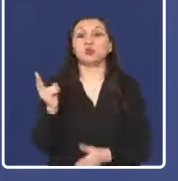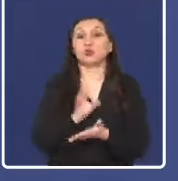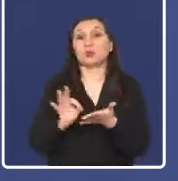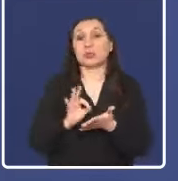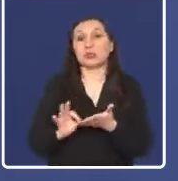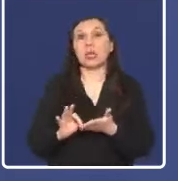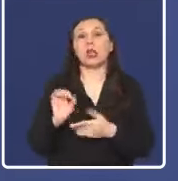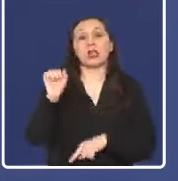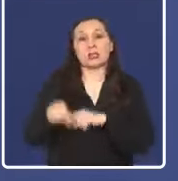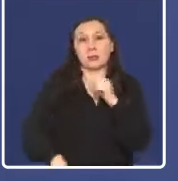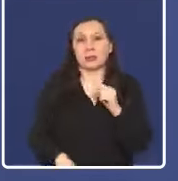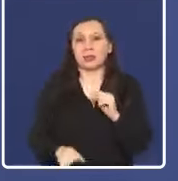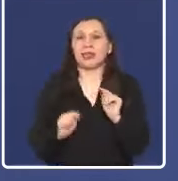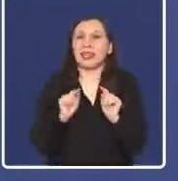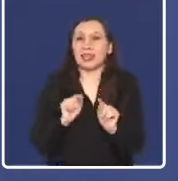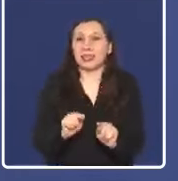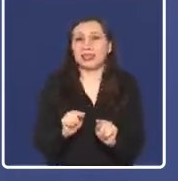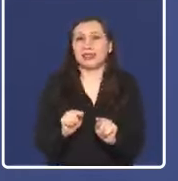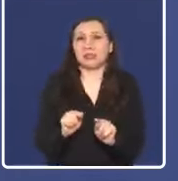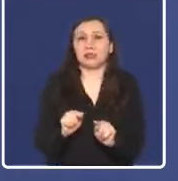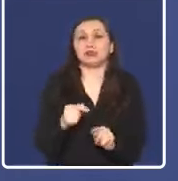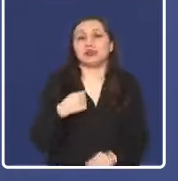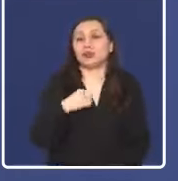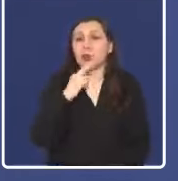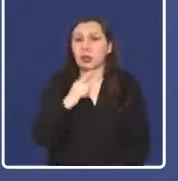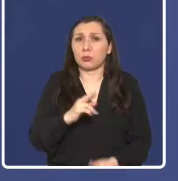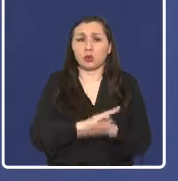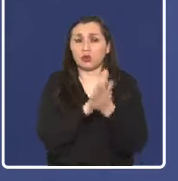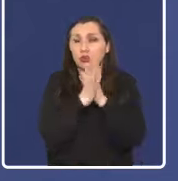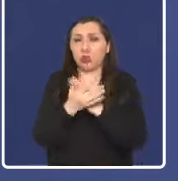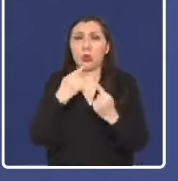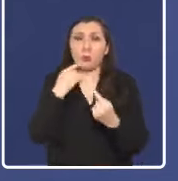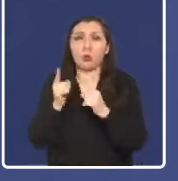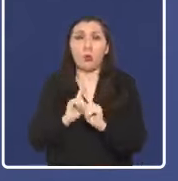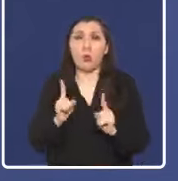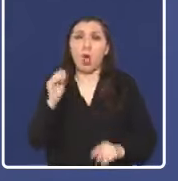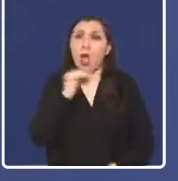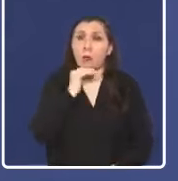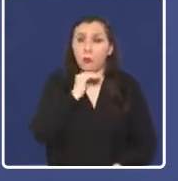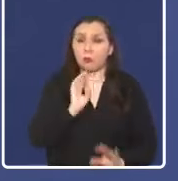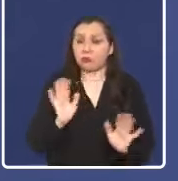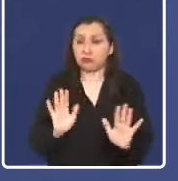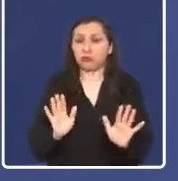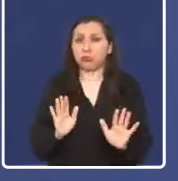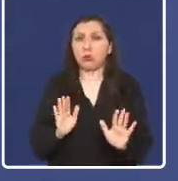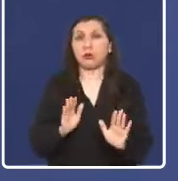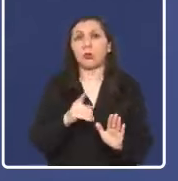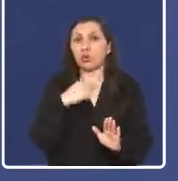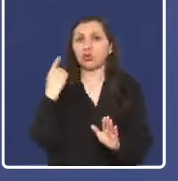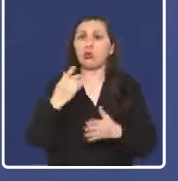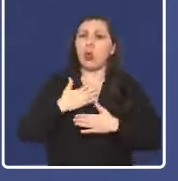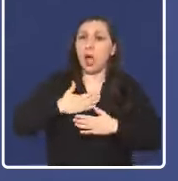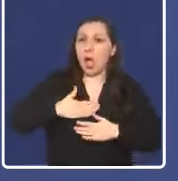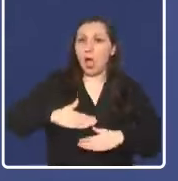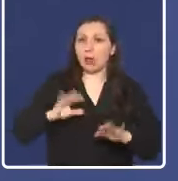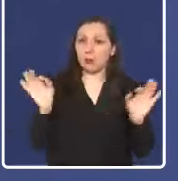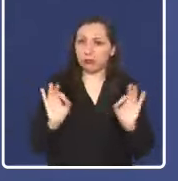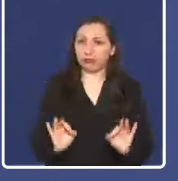subsecretario Monsalve la acepta. En esto creo que, y voy a responder todas las preguntas, acá no tengo apuro, por si acaso, para que lo hagamos con calma.